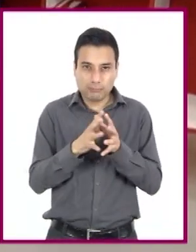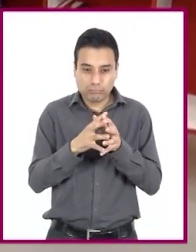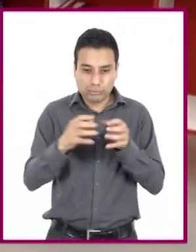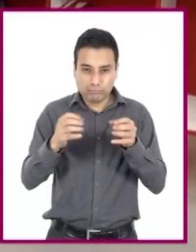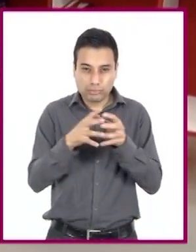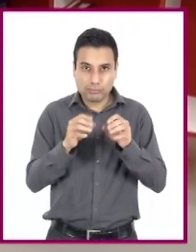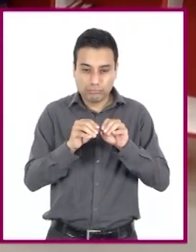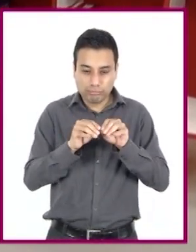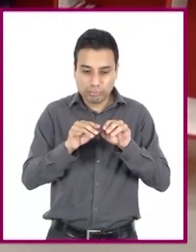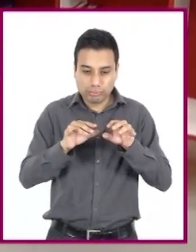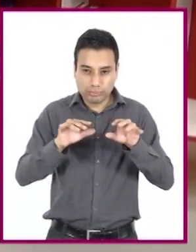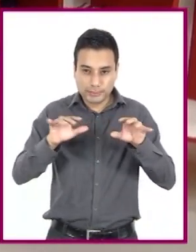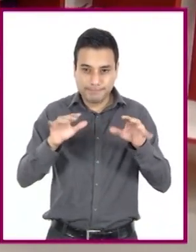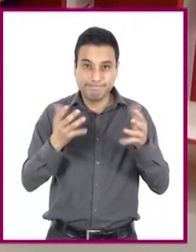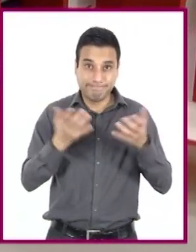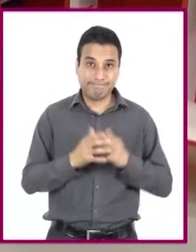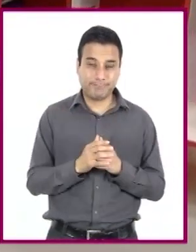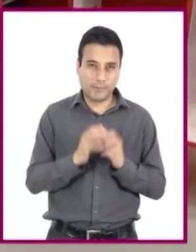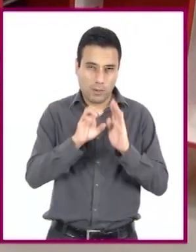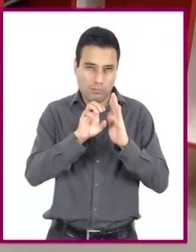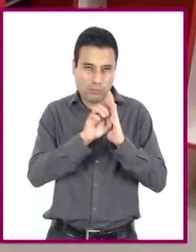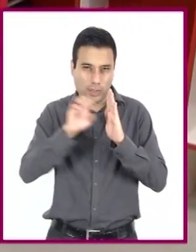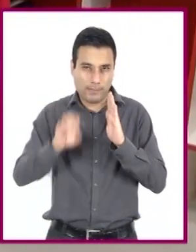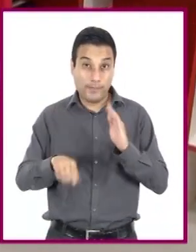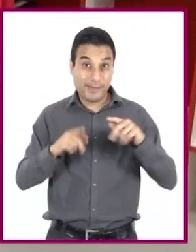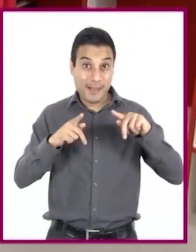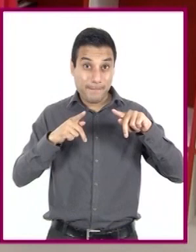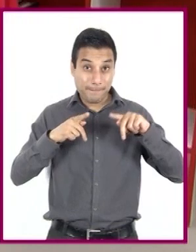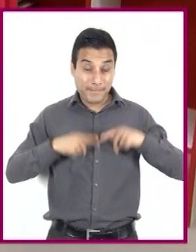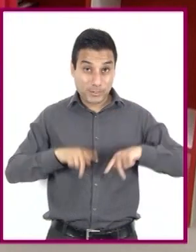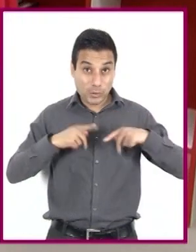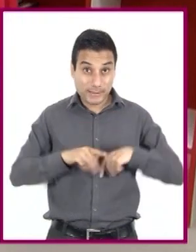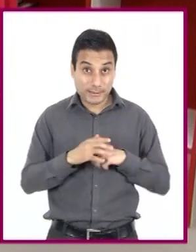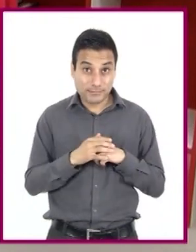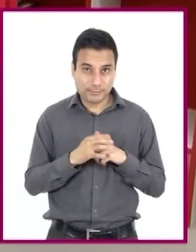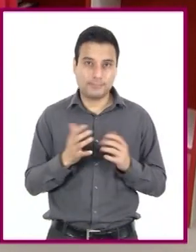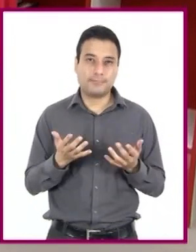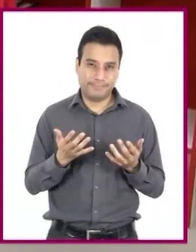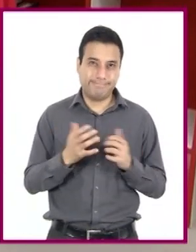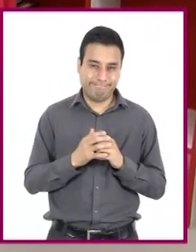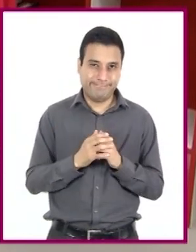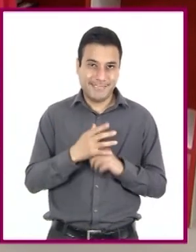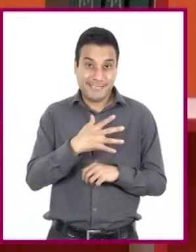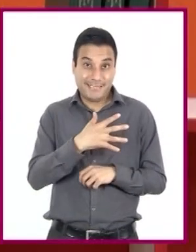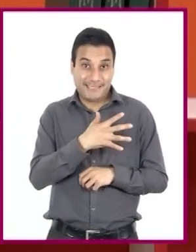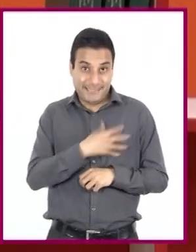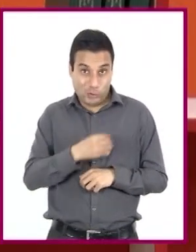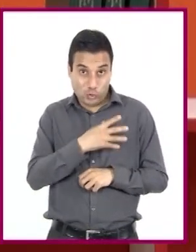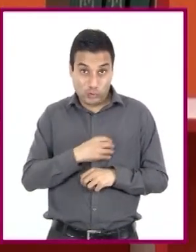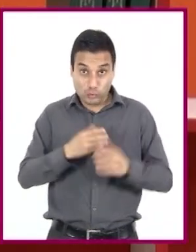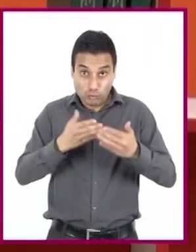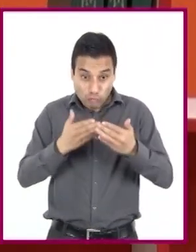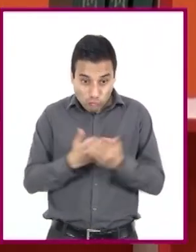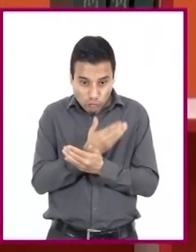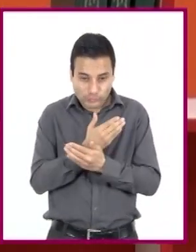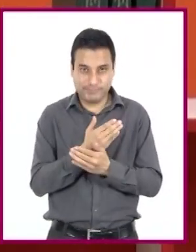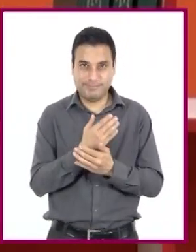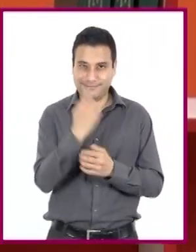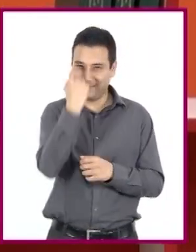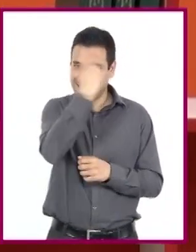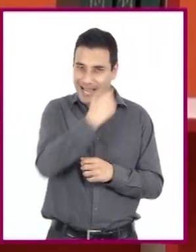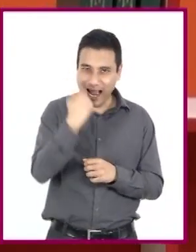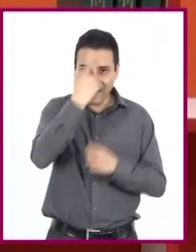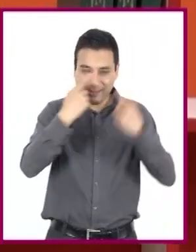que algunos organismos, incluyendo al ser humano, tengan semejanzas con sus progenitores. Muy